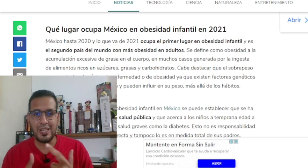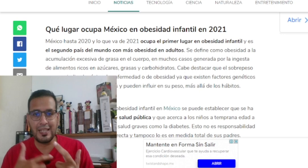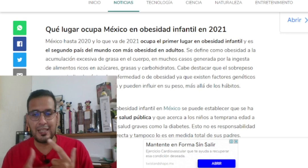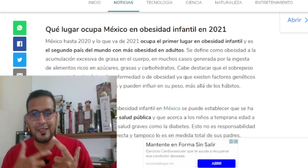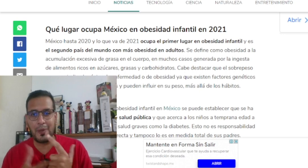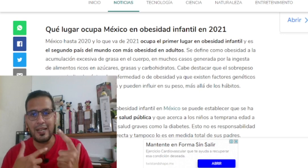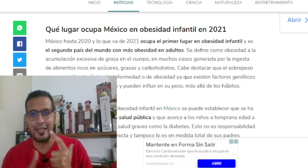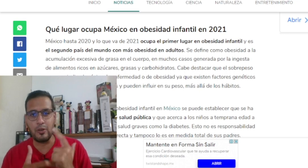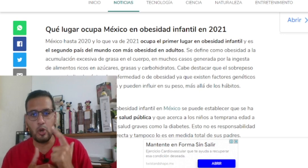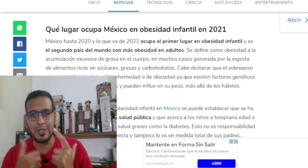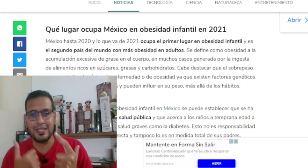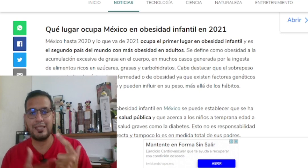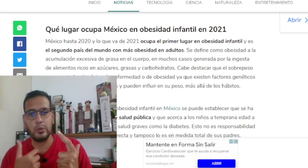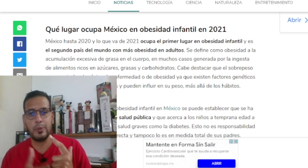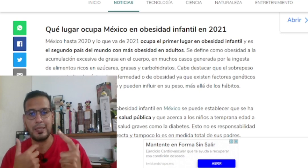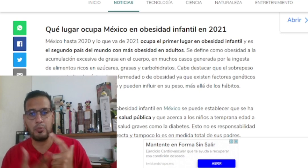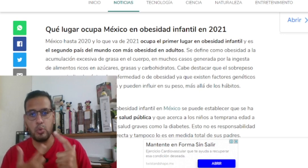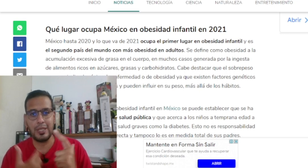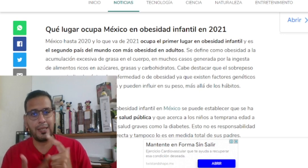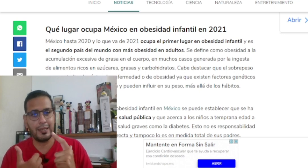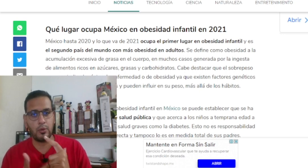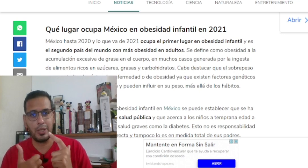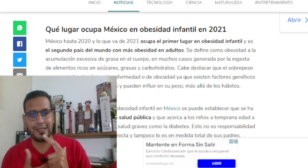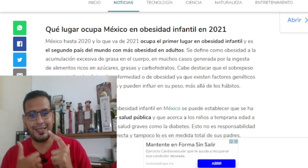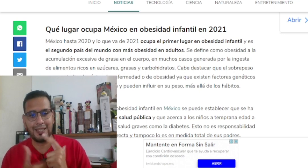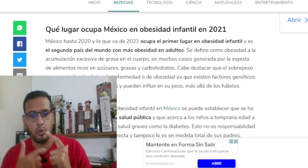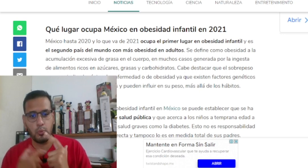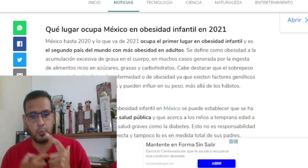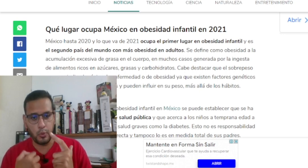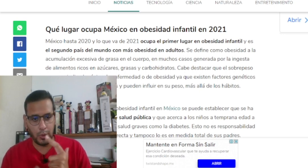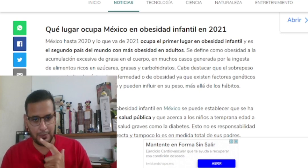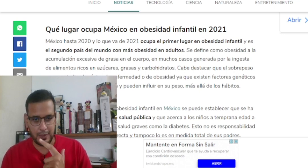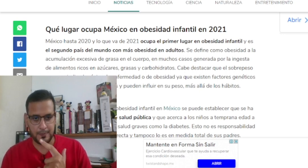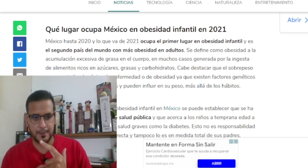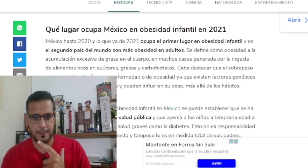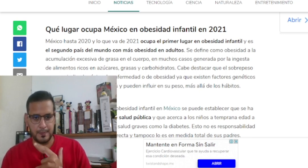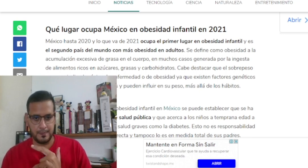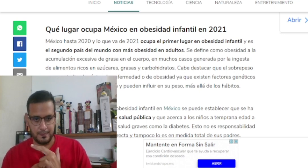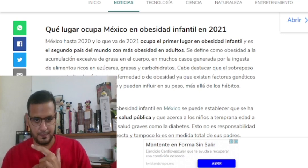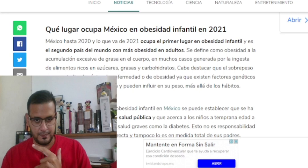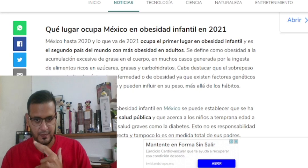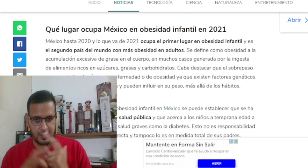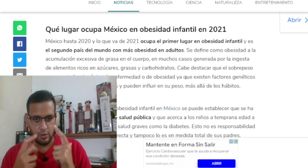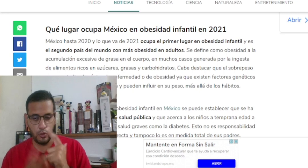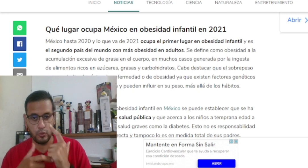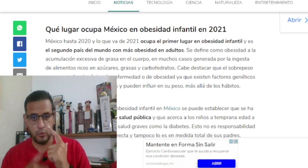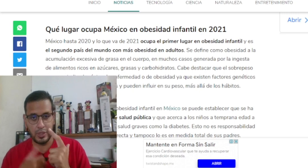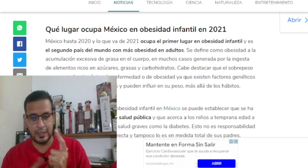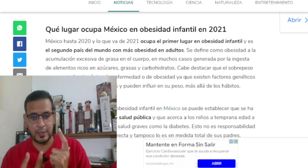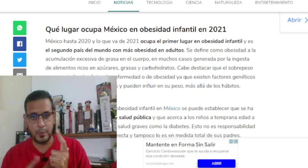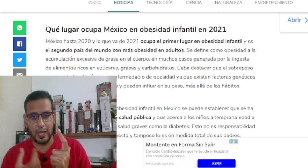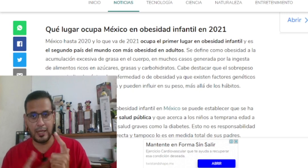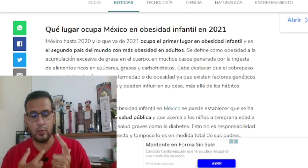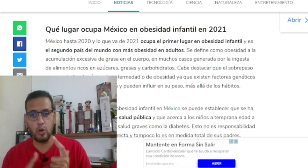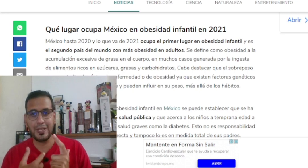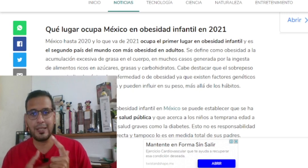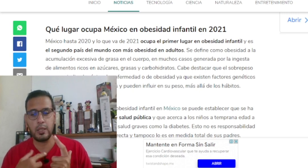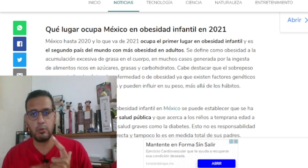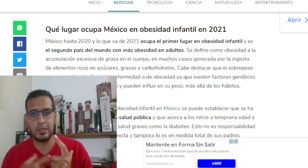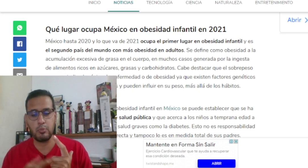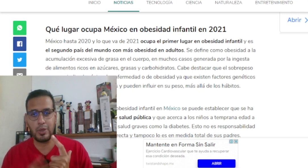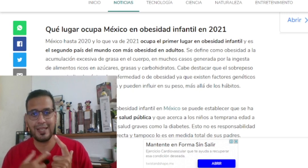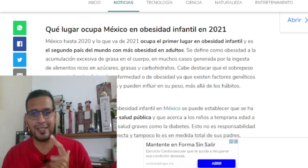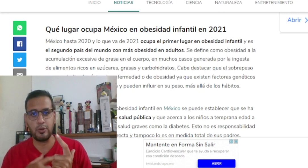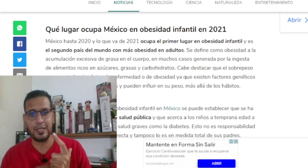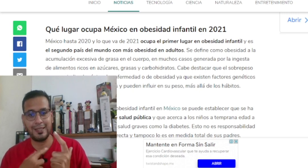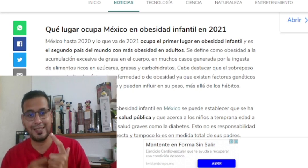Los nutrientes para que el COVID-19 se pueda desarrollar sin ningún problema. Los nutrientes para que el